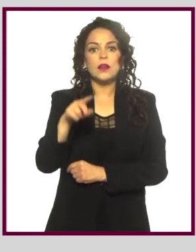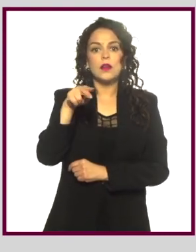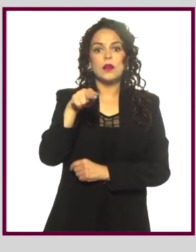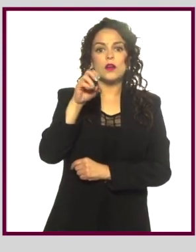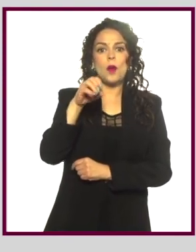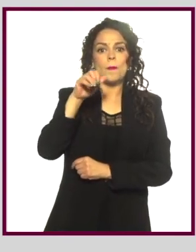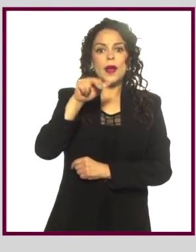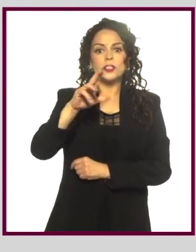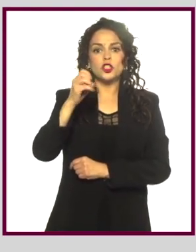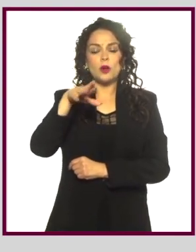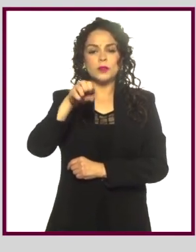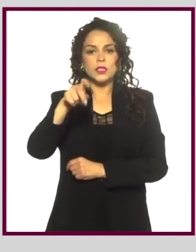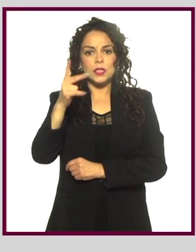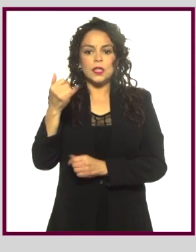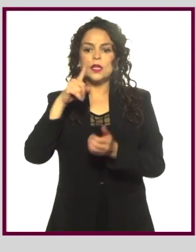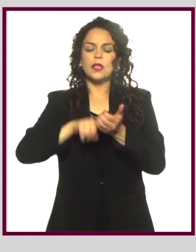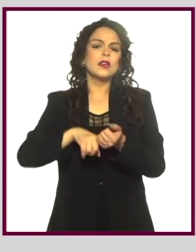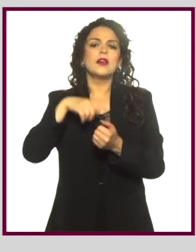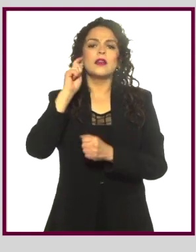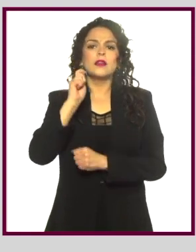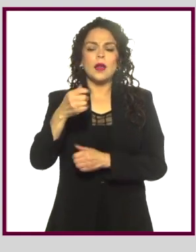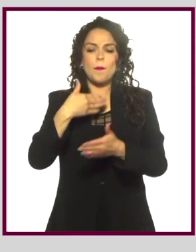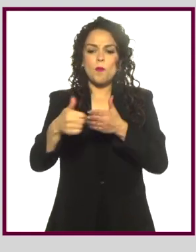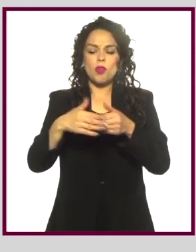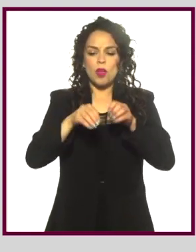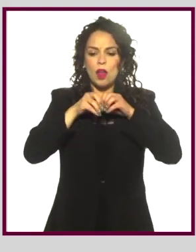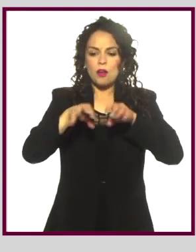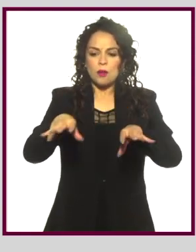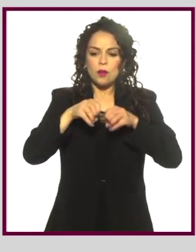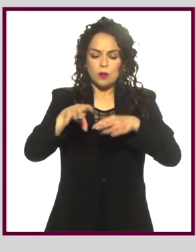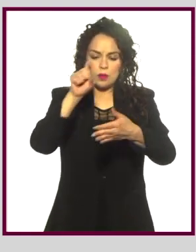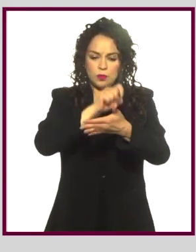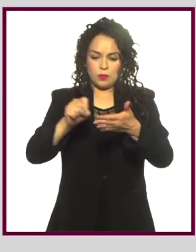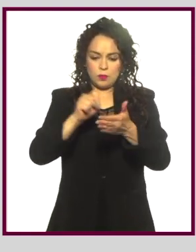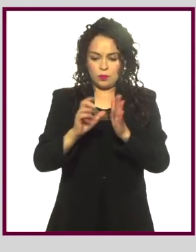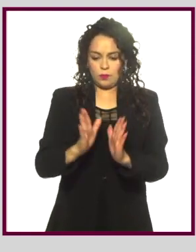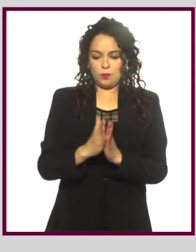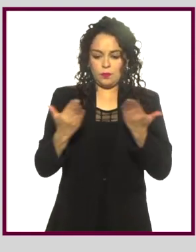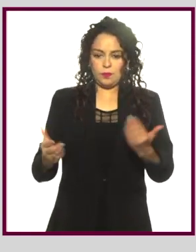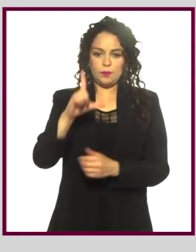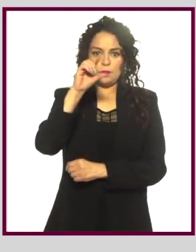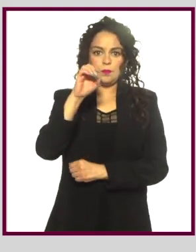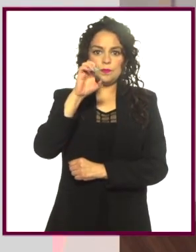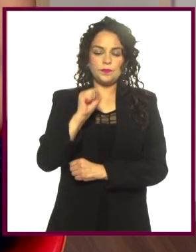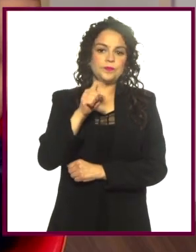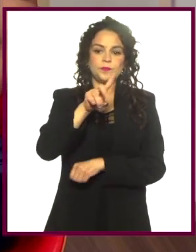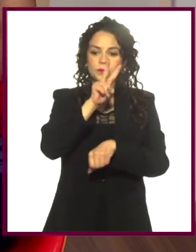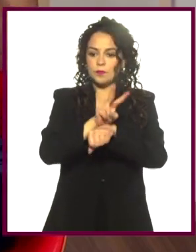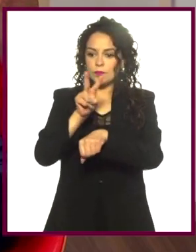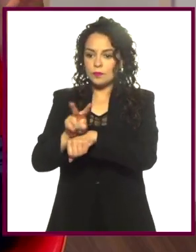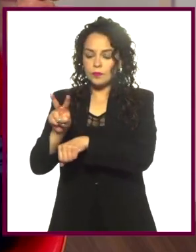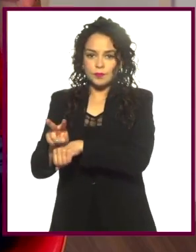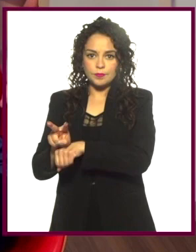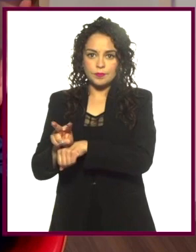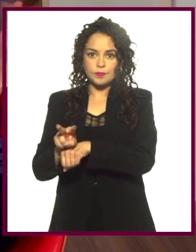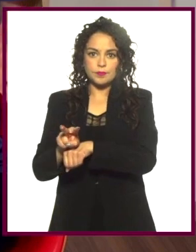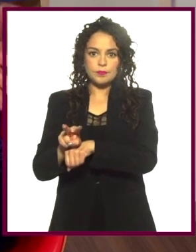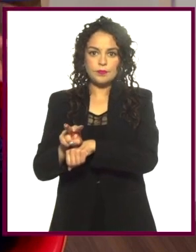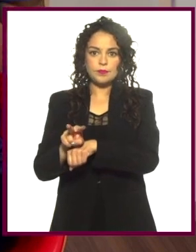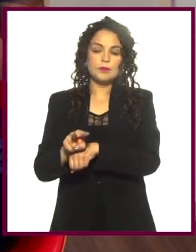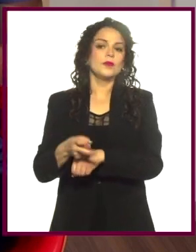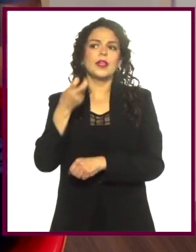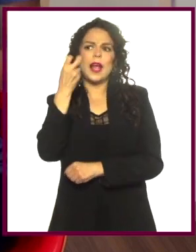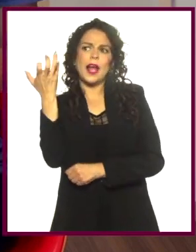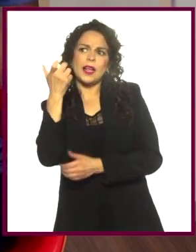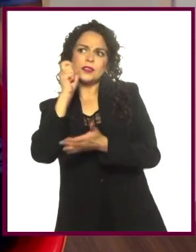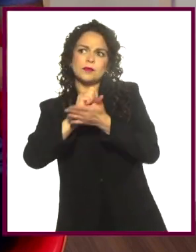llamada modelo de la propaganda, descrito en el libro Los Guardianes de la Libertad. A diferencia de la propaganda